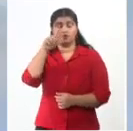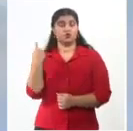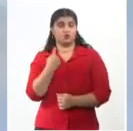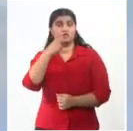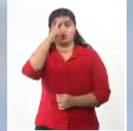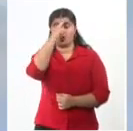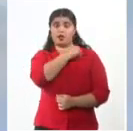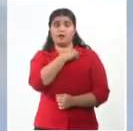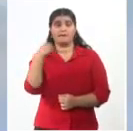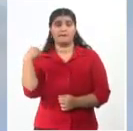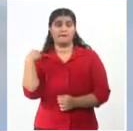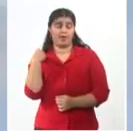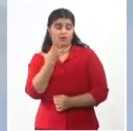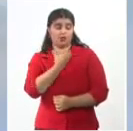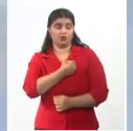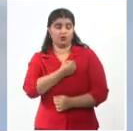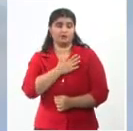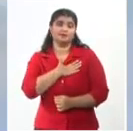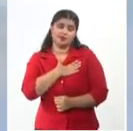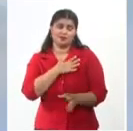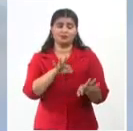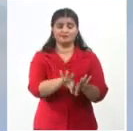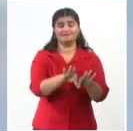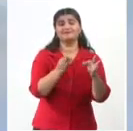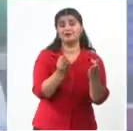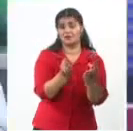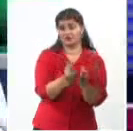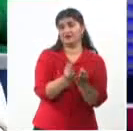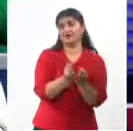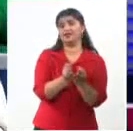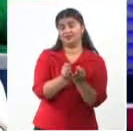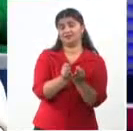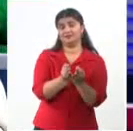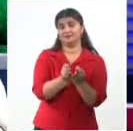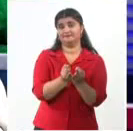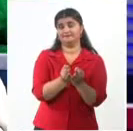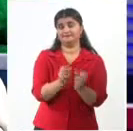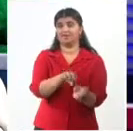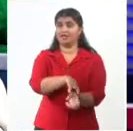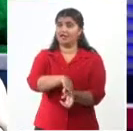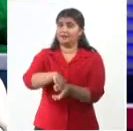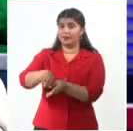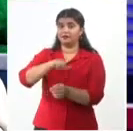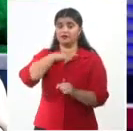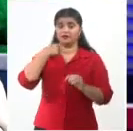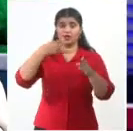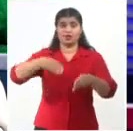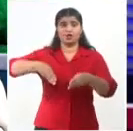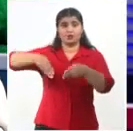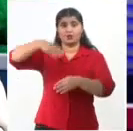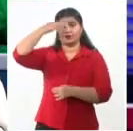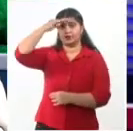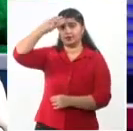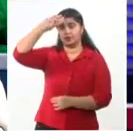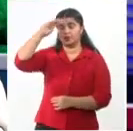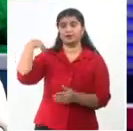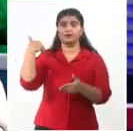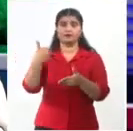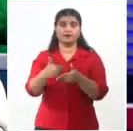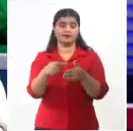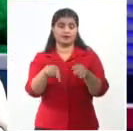reiteramos nuestras condolencias, y eso hace que la letalidad de Cuba hasta ese momento de un